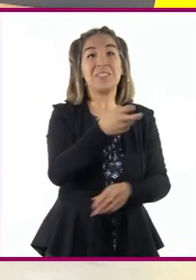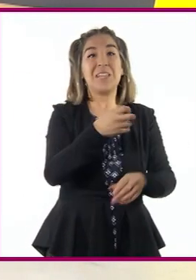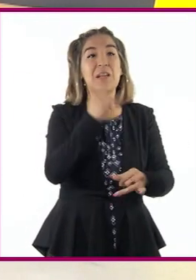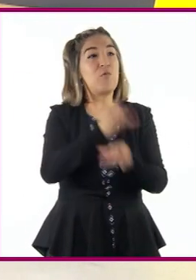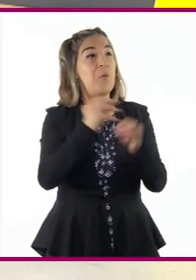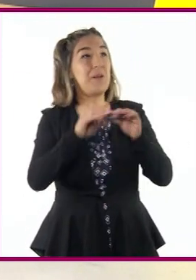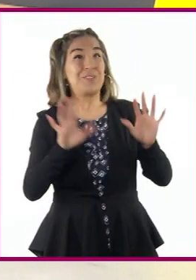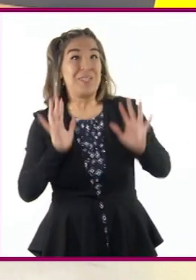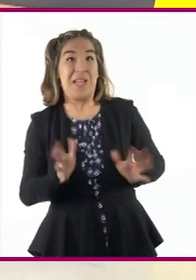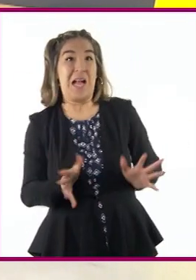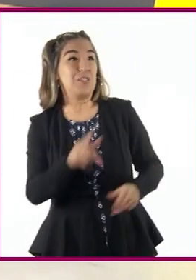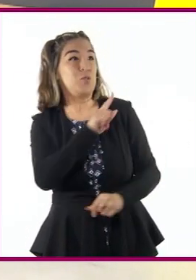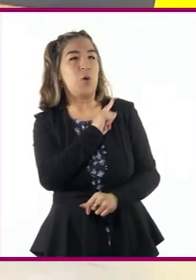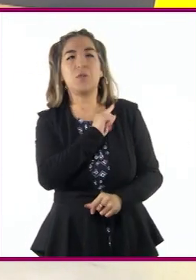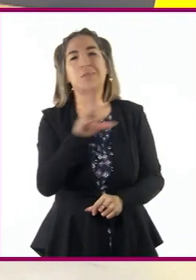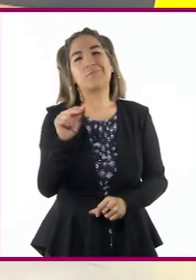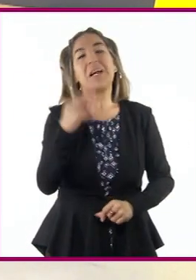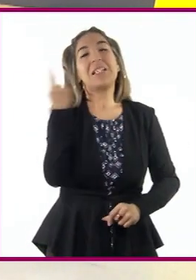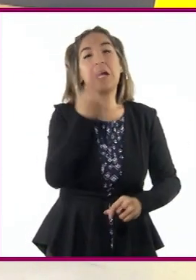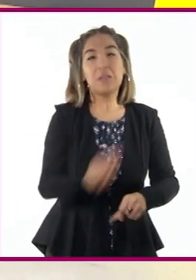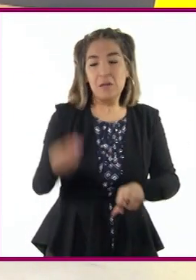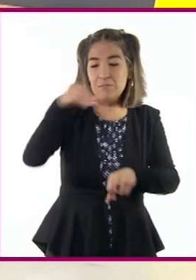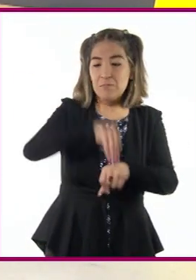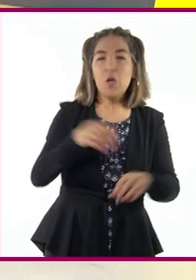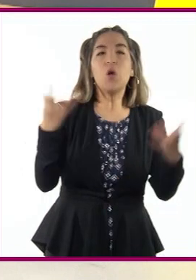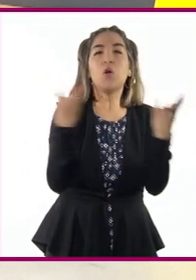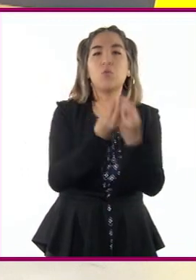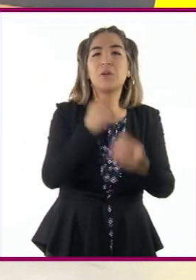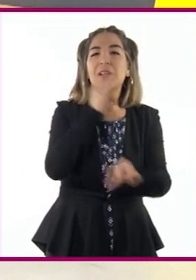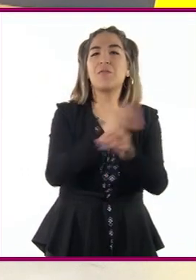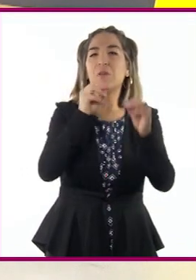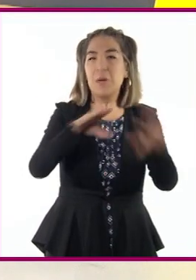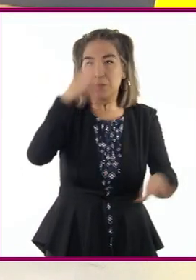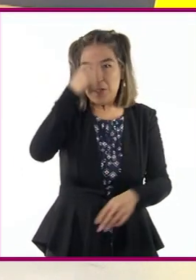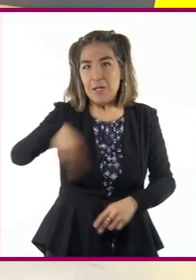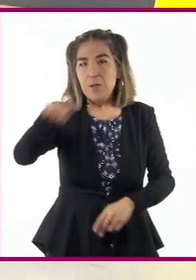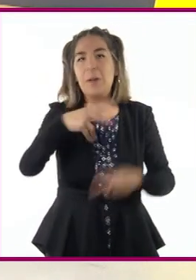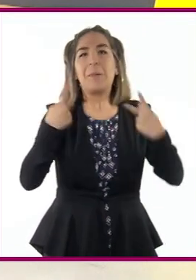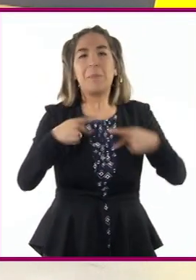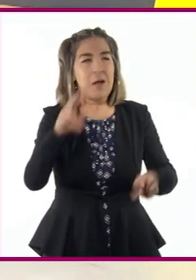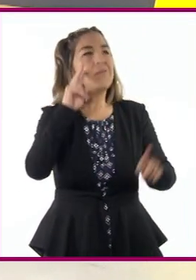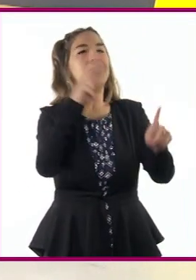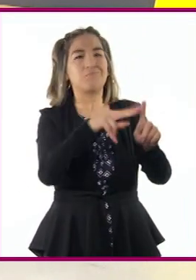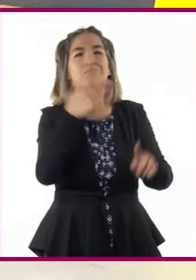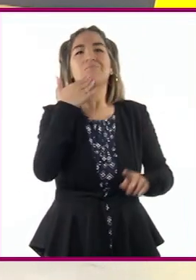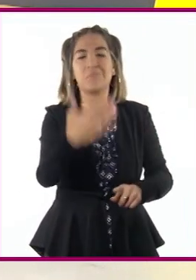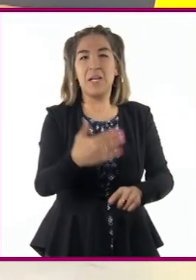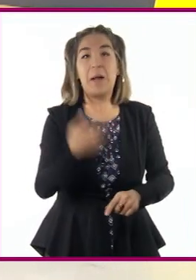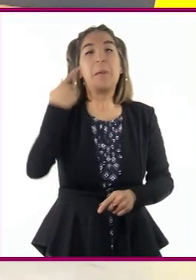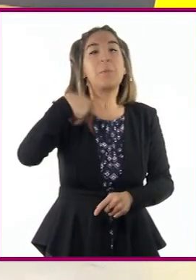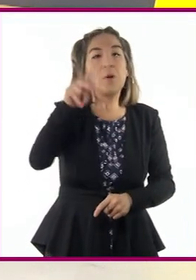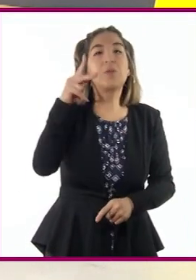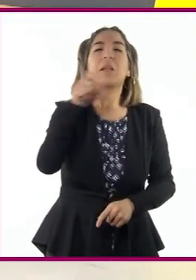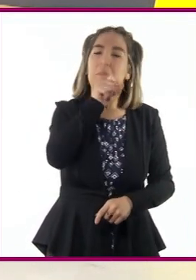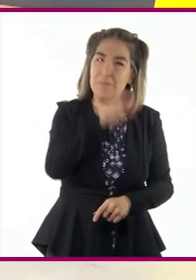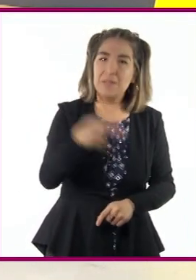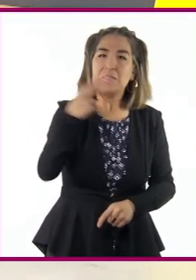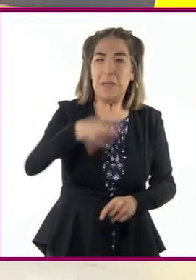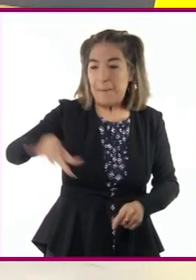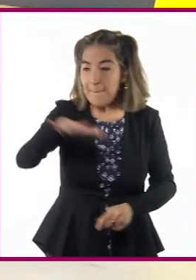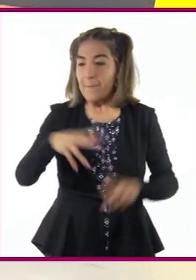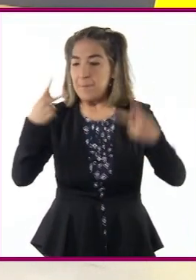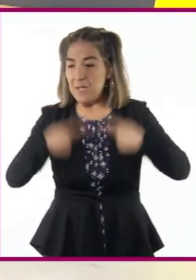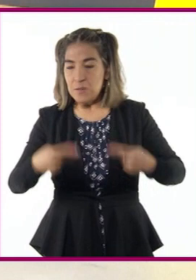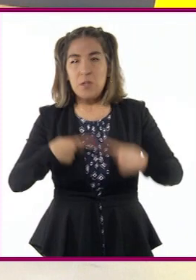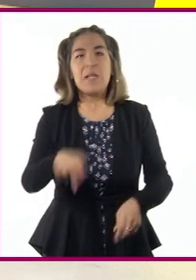no sirve. Se necesita que esté disponible para la ciudadanía, pero se necesita que la mayor parte de la población